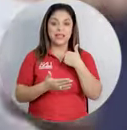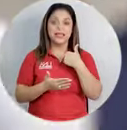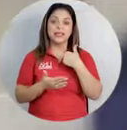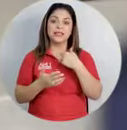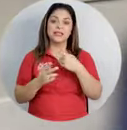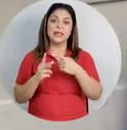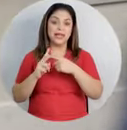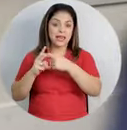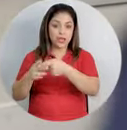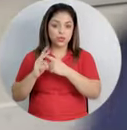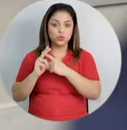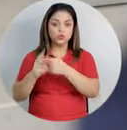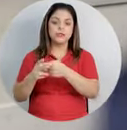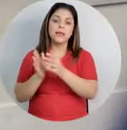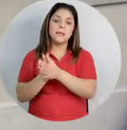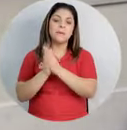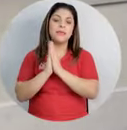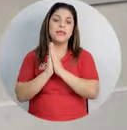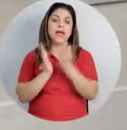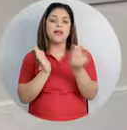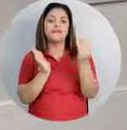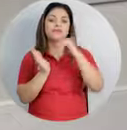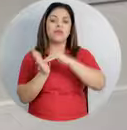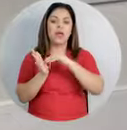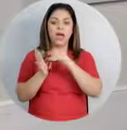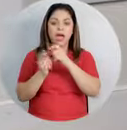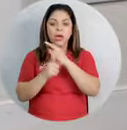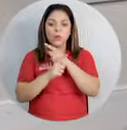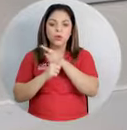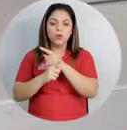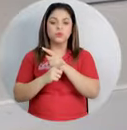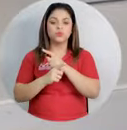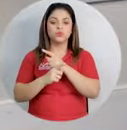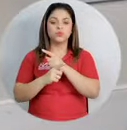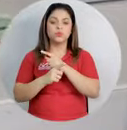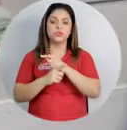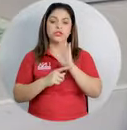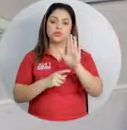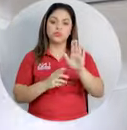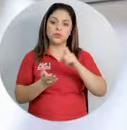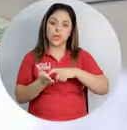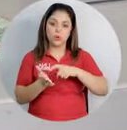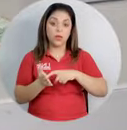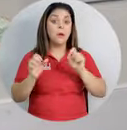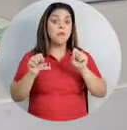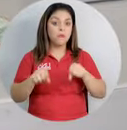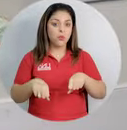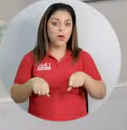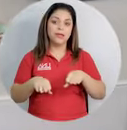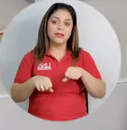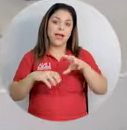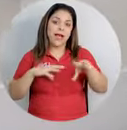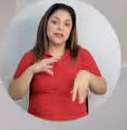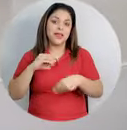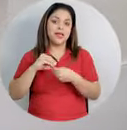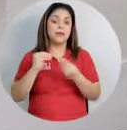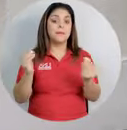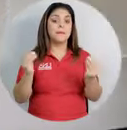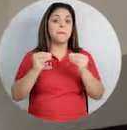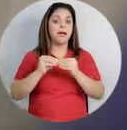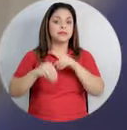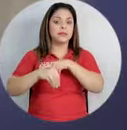una readecuación de su deuda. Esa readecuación de su deuda puede ser una extensión del plazo